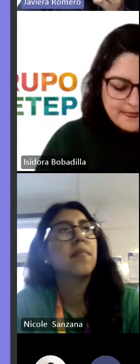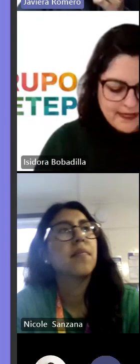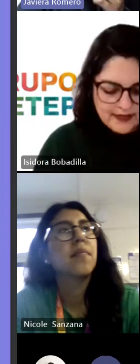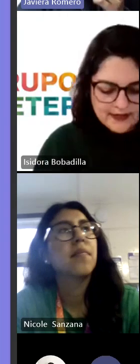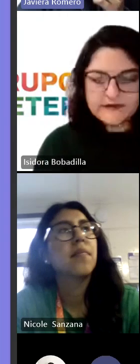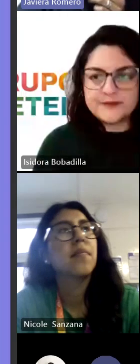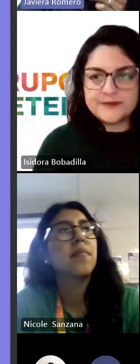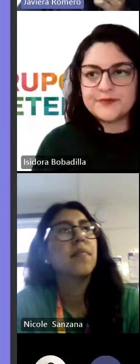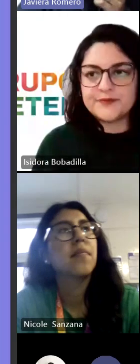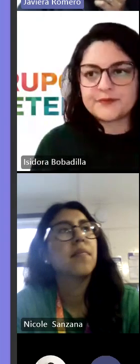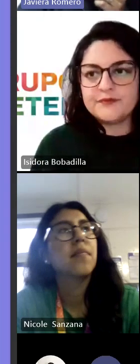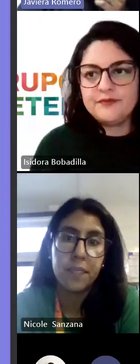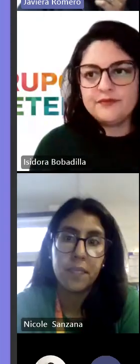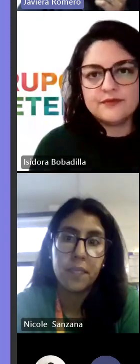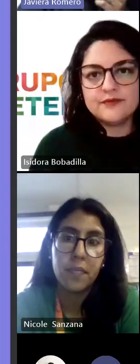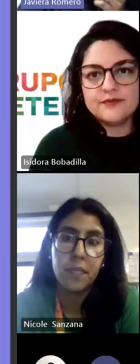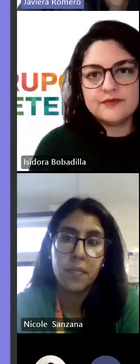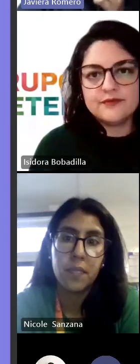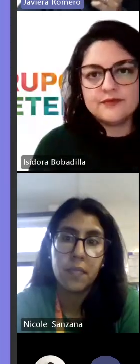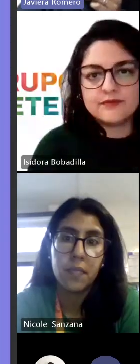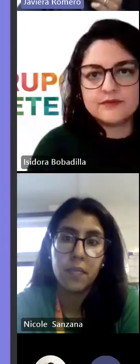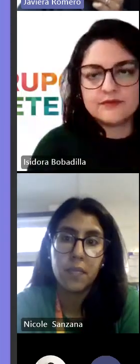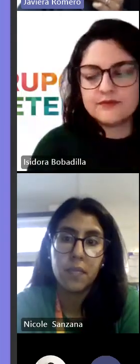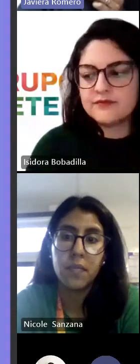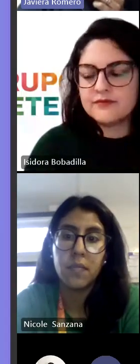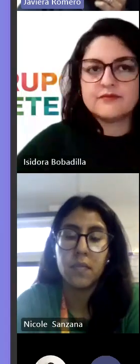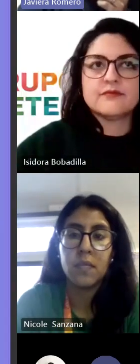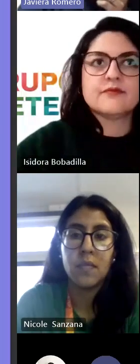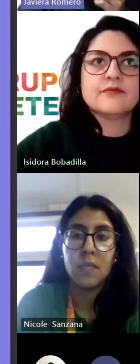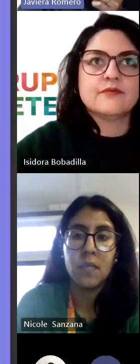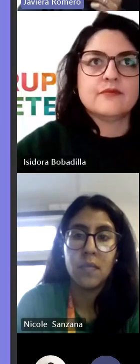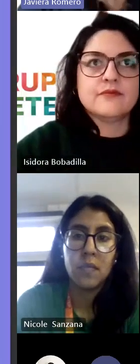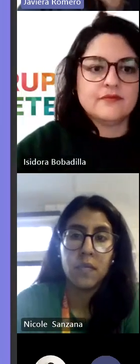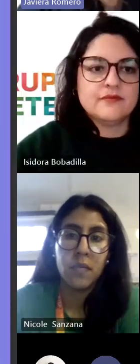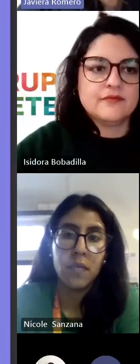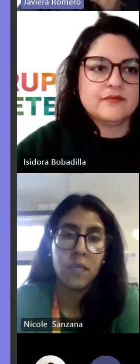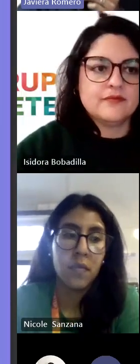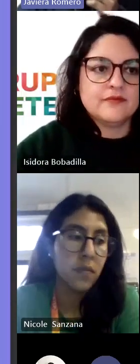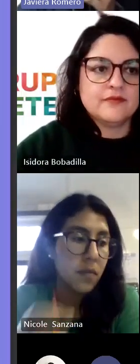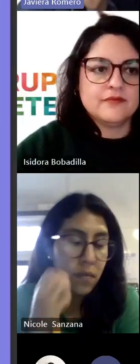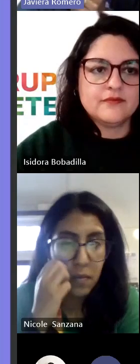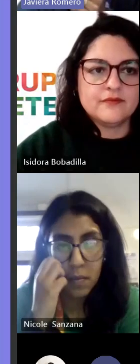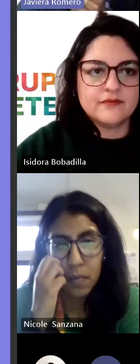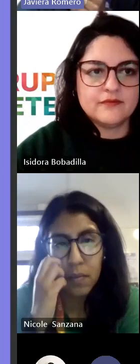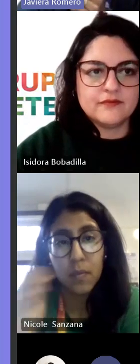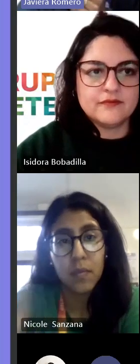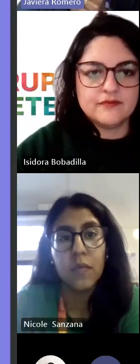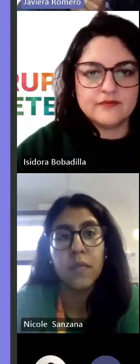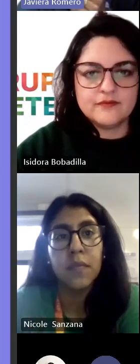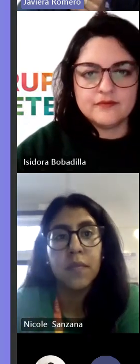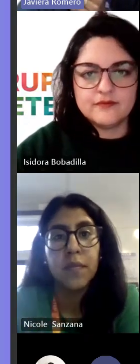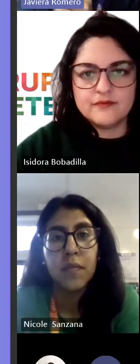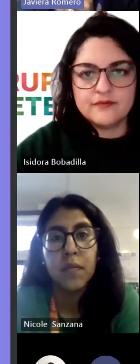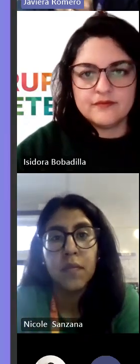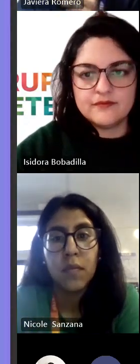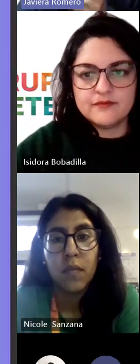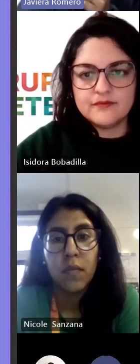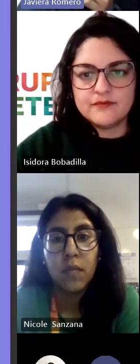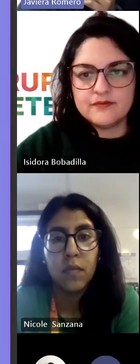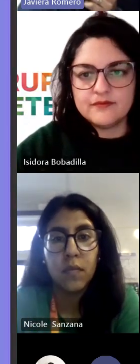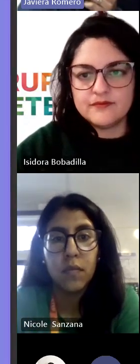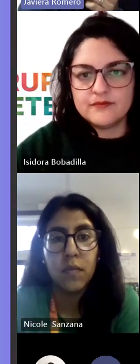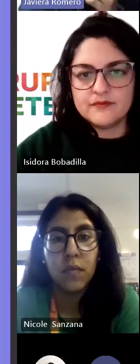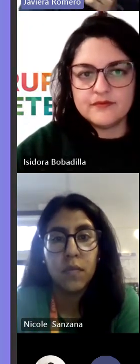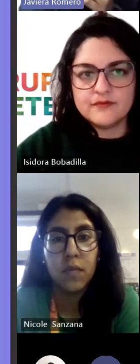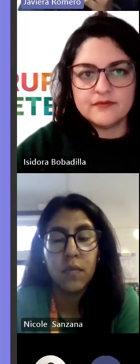Considerando este contexto, es que siempre es importante abrir ciertos los canales de apoyo con los que contamos hoy en día, y